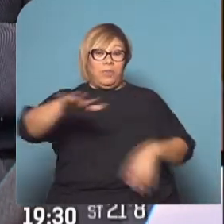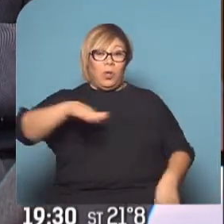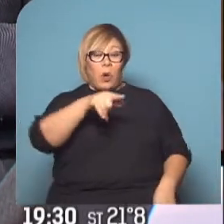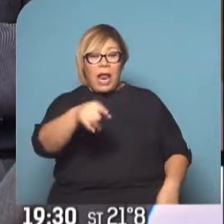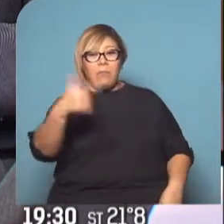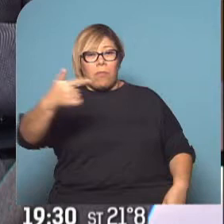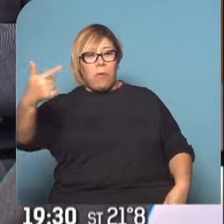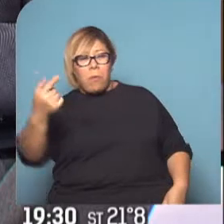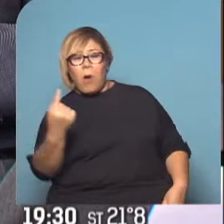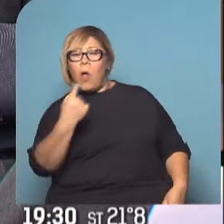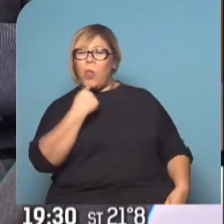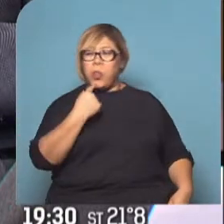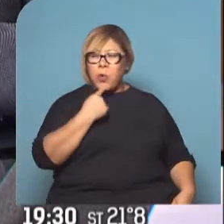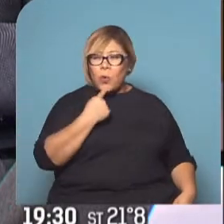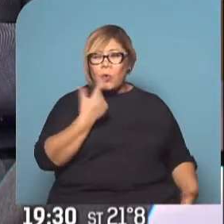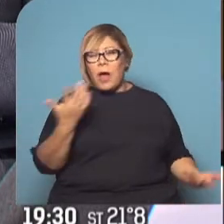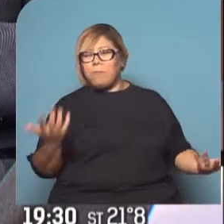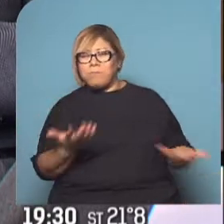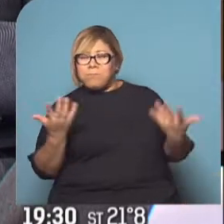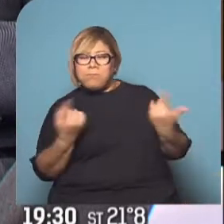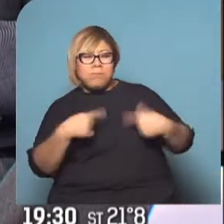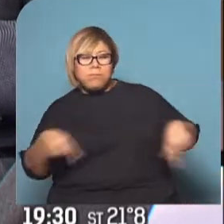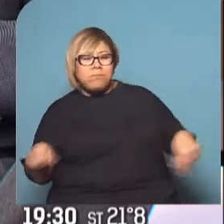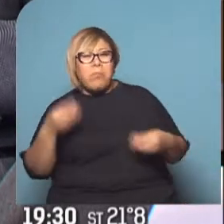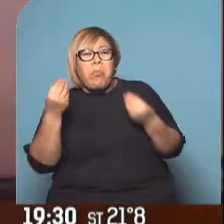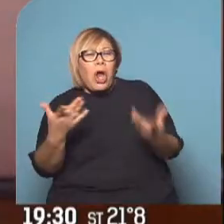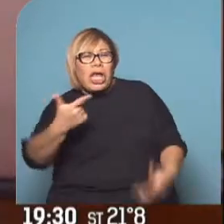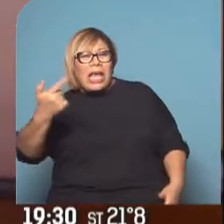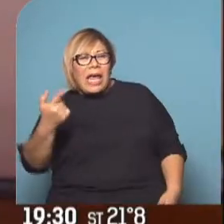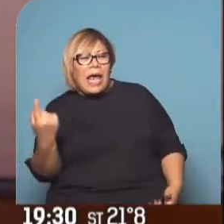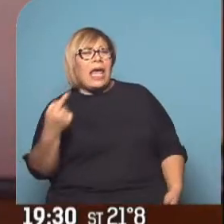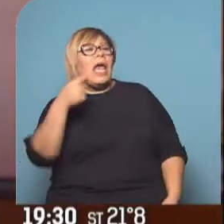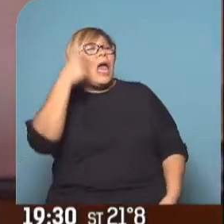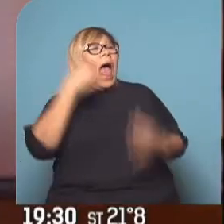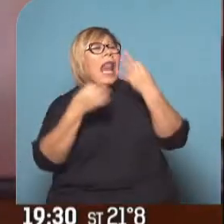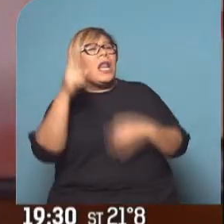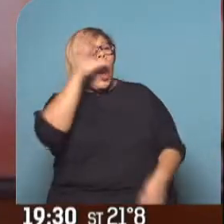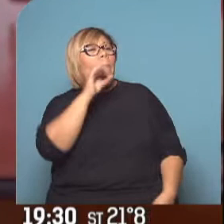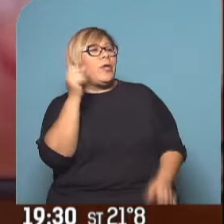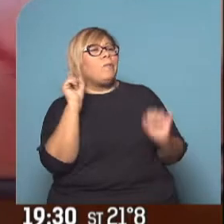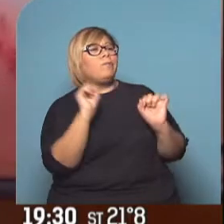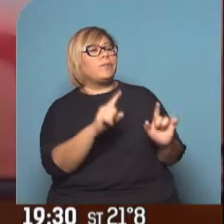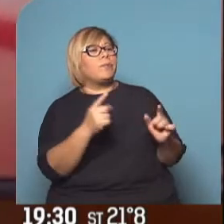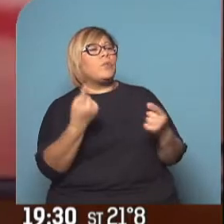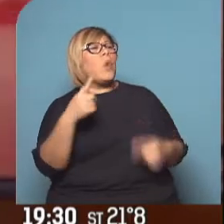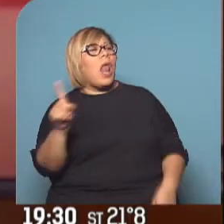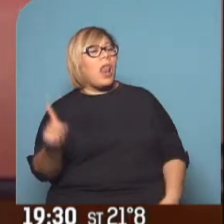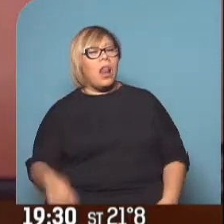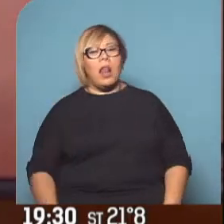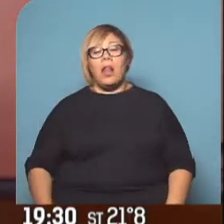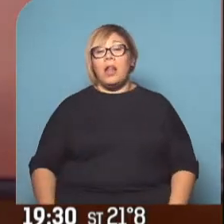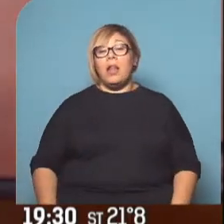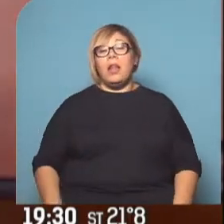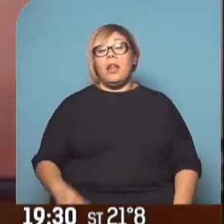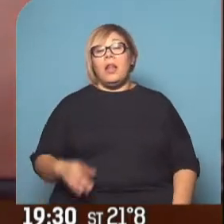pasó, qué ocurrió, por qué. ¿Cuál es su análisis? A ver, yo creo que una de las cuestiones que aparentemente se han